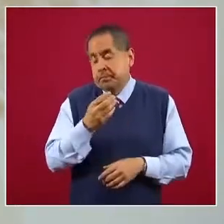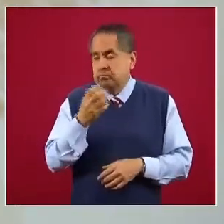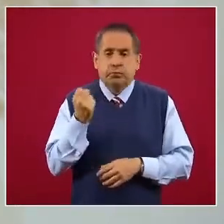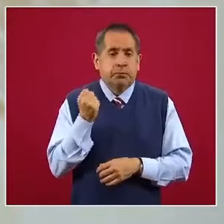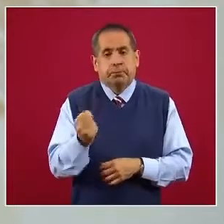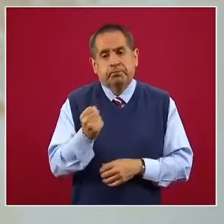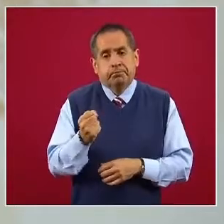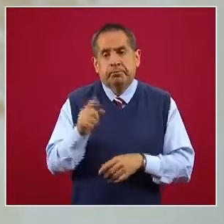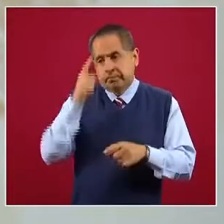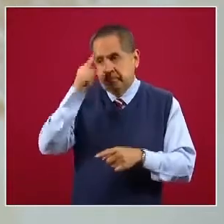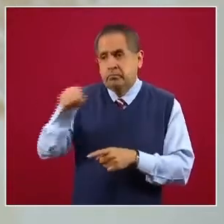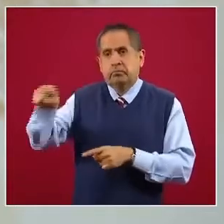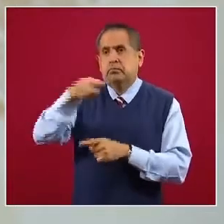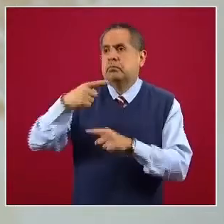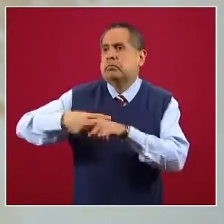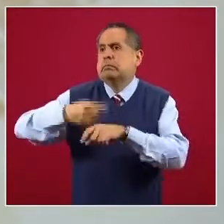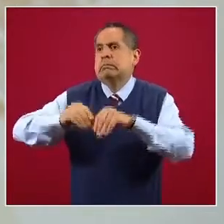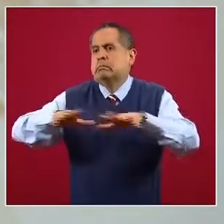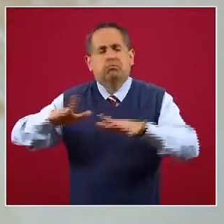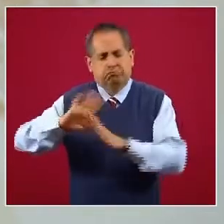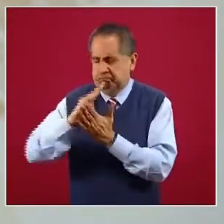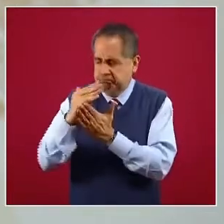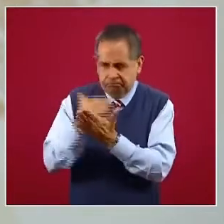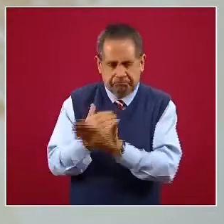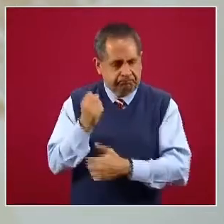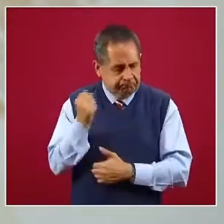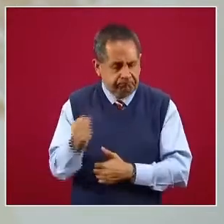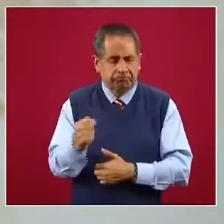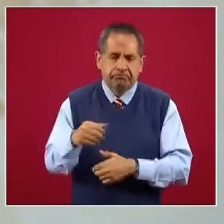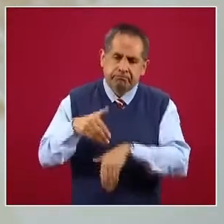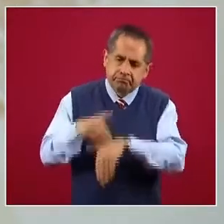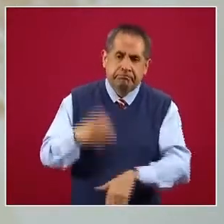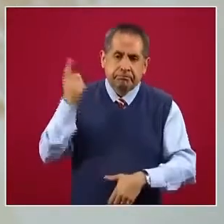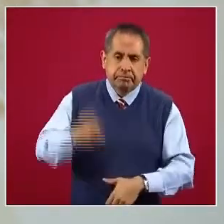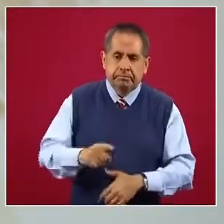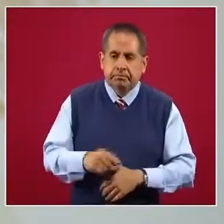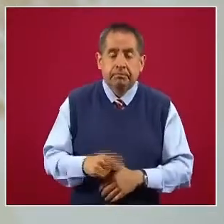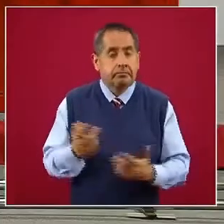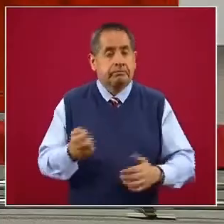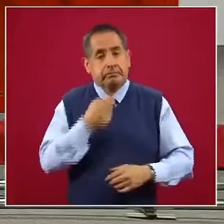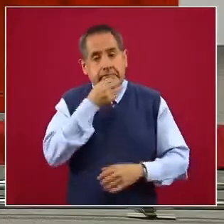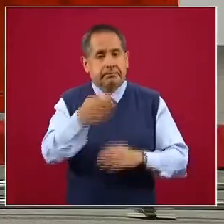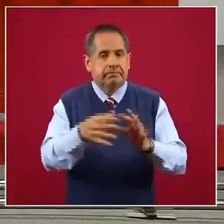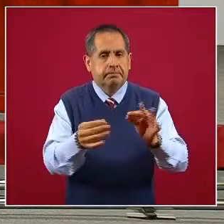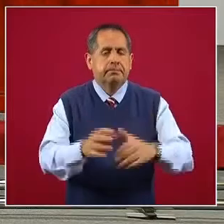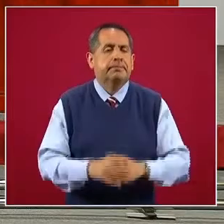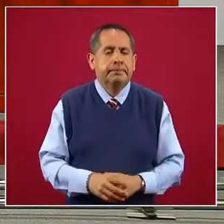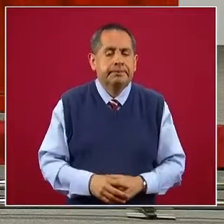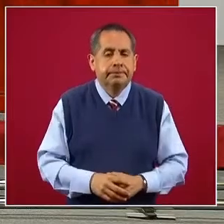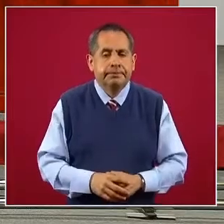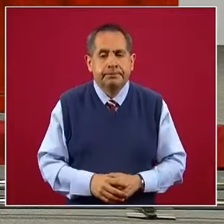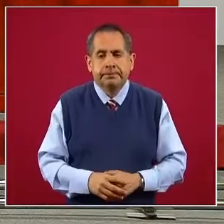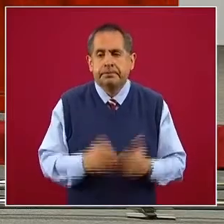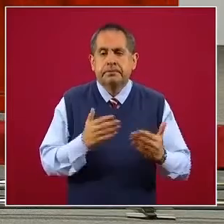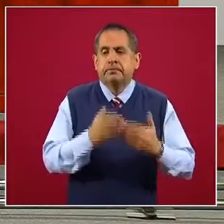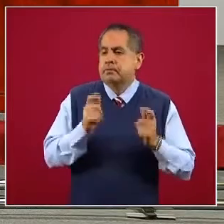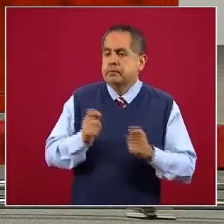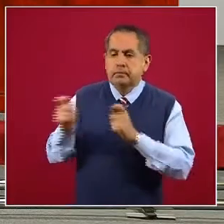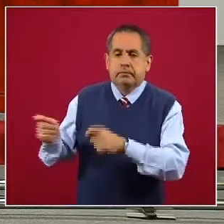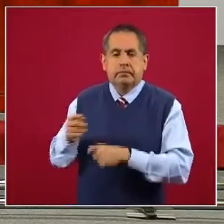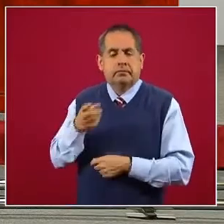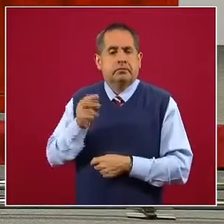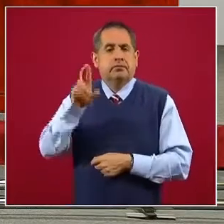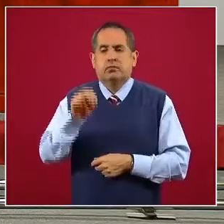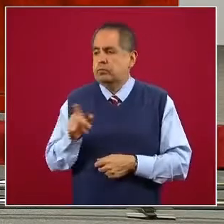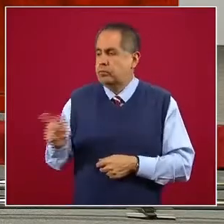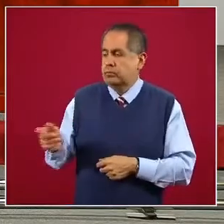requiere para disminuir los riesgos de transmisión. Eso también quería compartirlo. Vamos a empezar. Ahora le pido al doctor